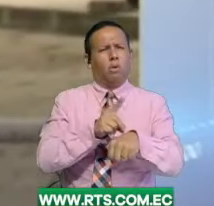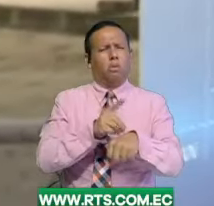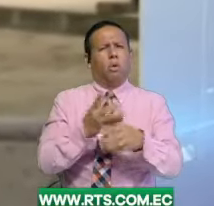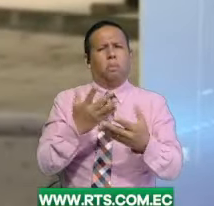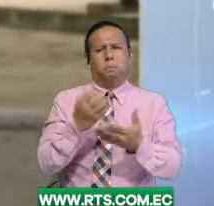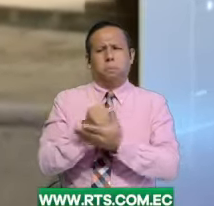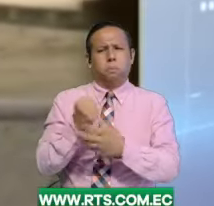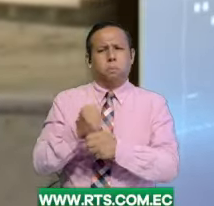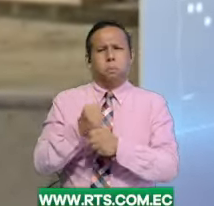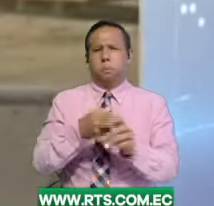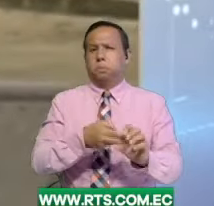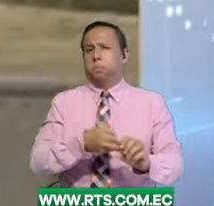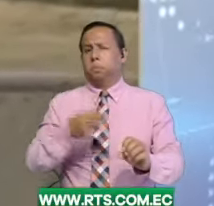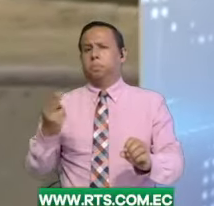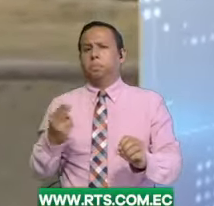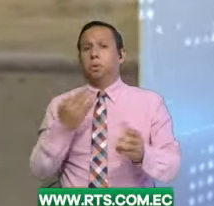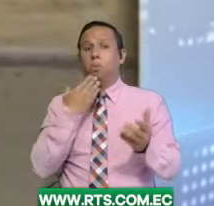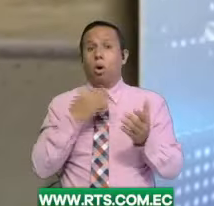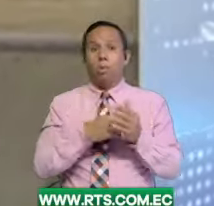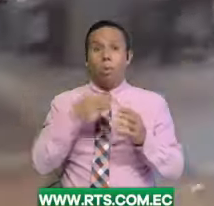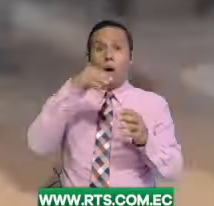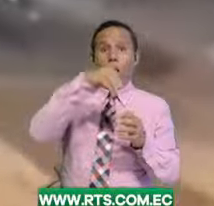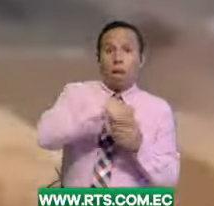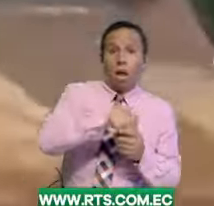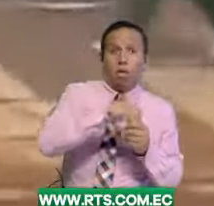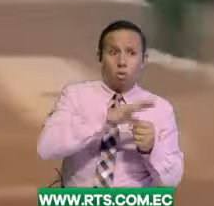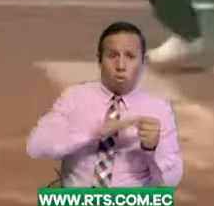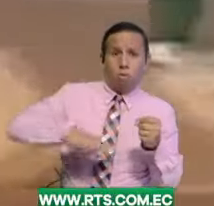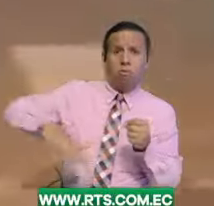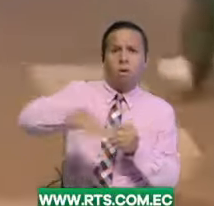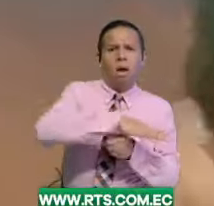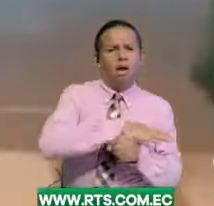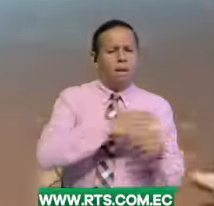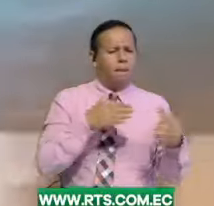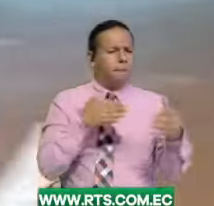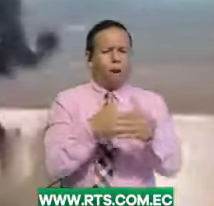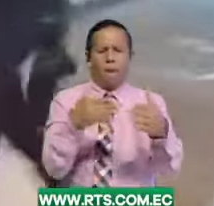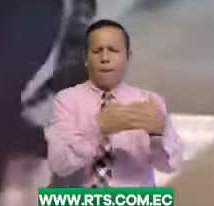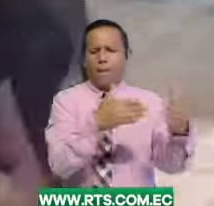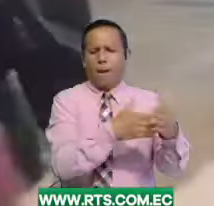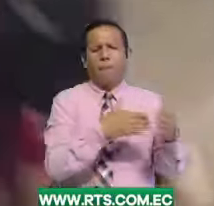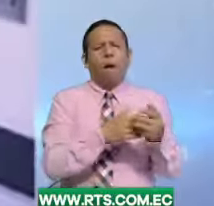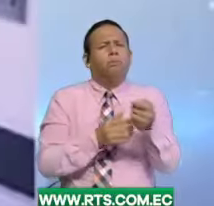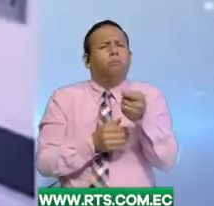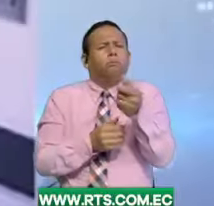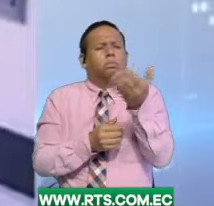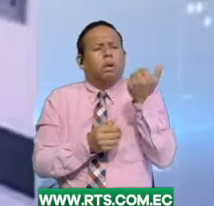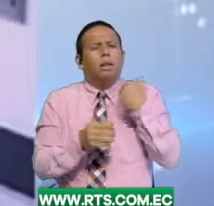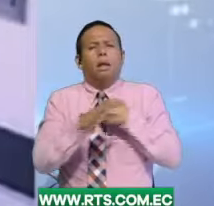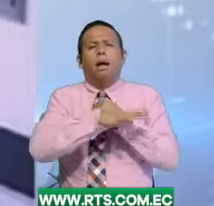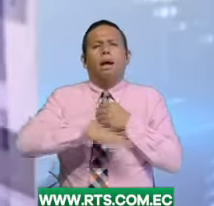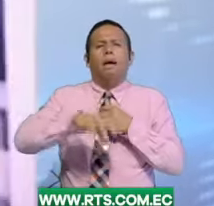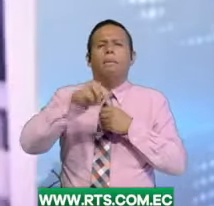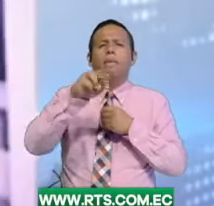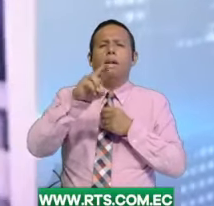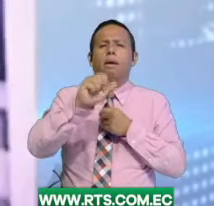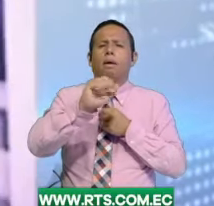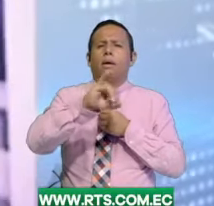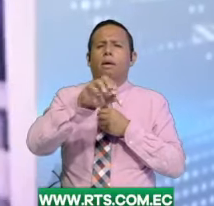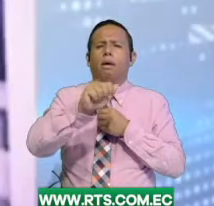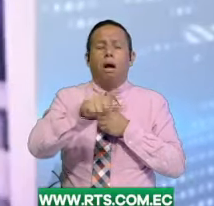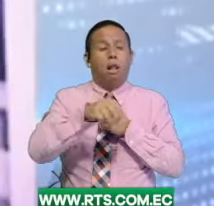están dentro y fuera de las unidades hace poco en un subcentro de salud en naranjal exigían